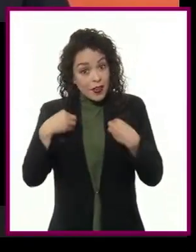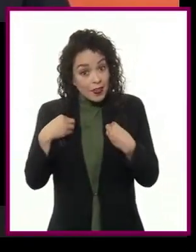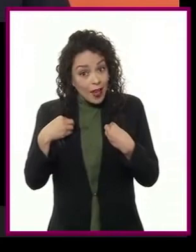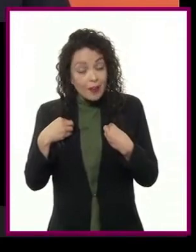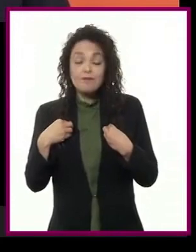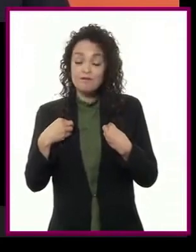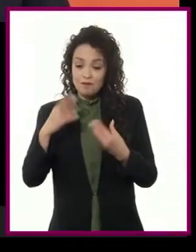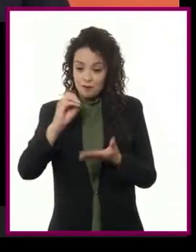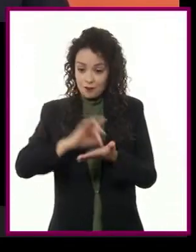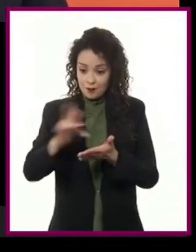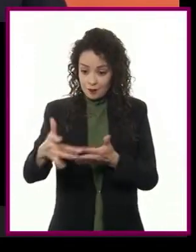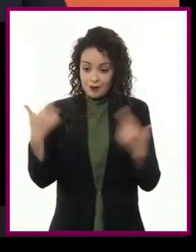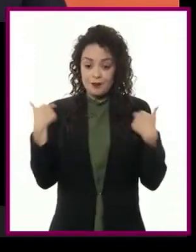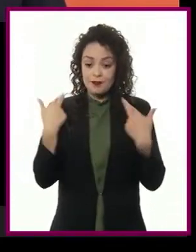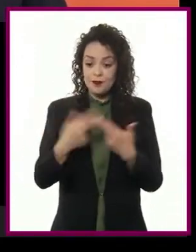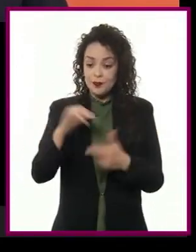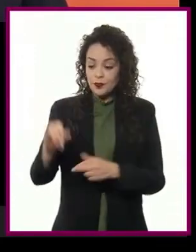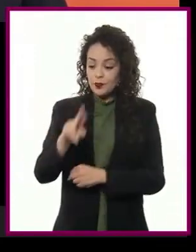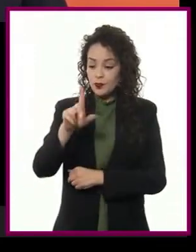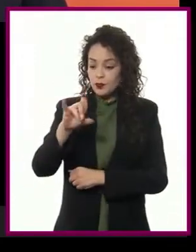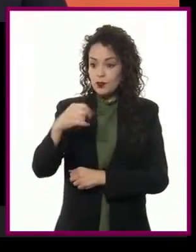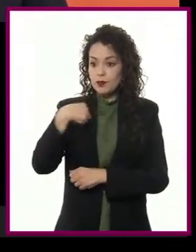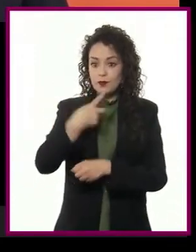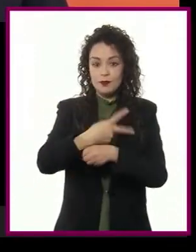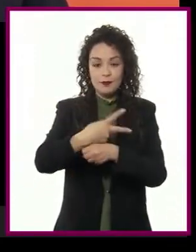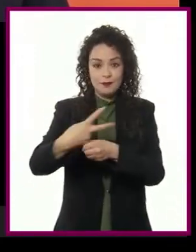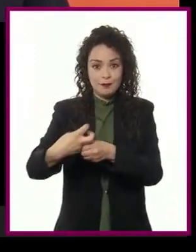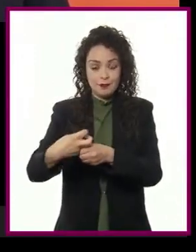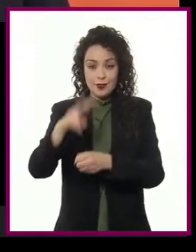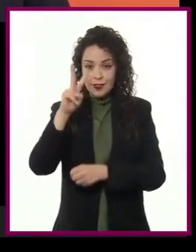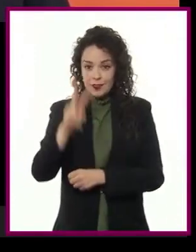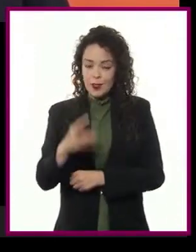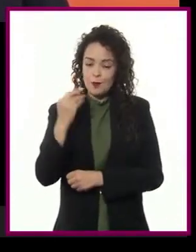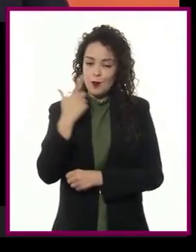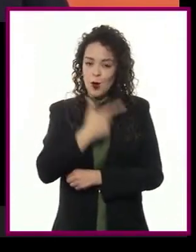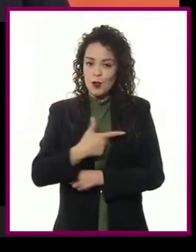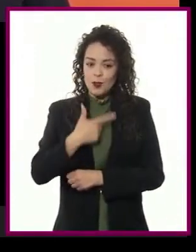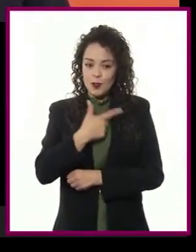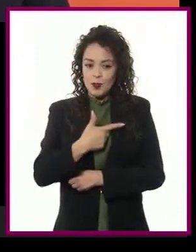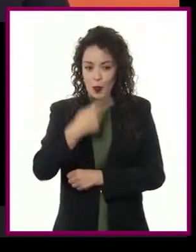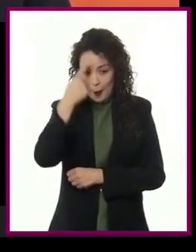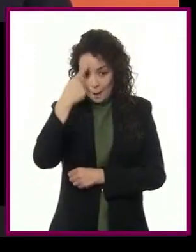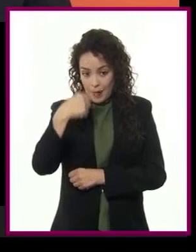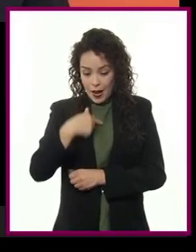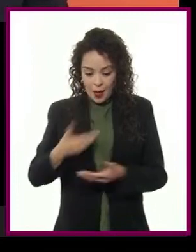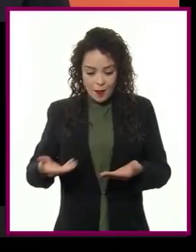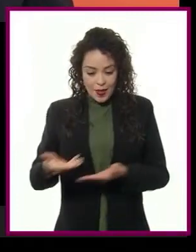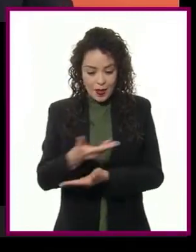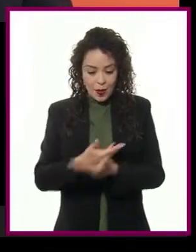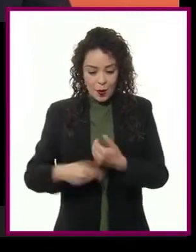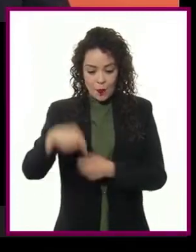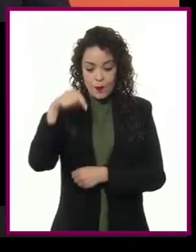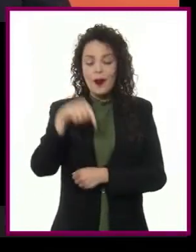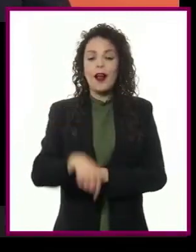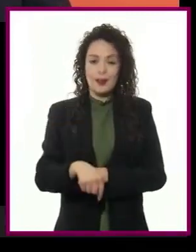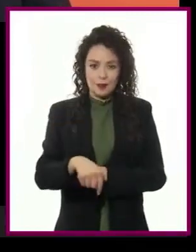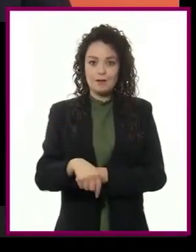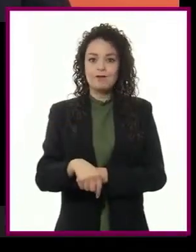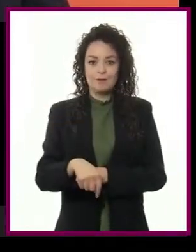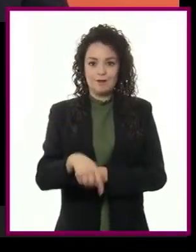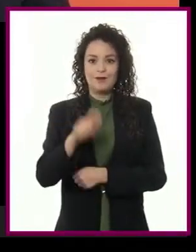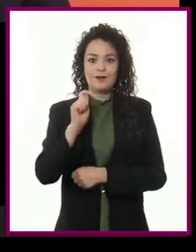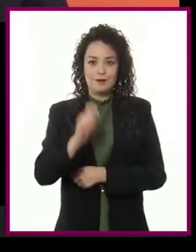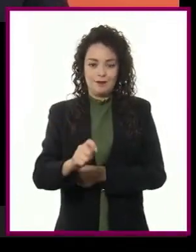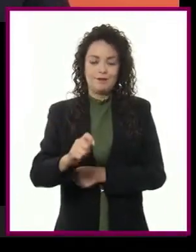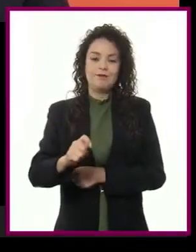Gracias, maestro Julio, por la invitación. Es un gusto compartir por este medio y a la distancia. Y como